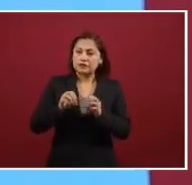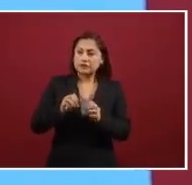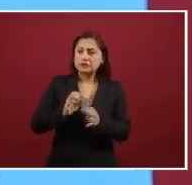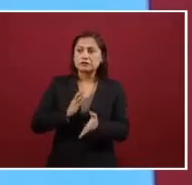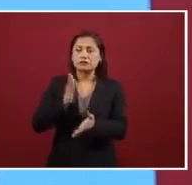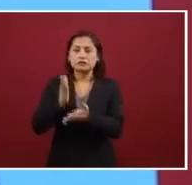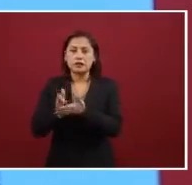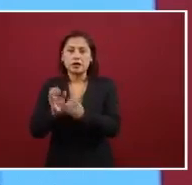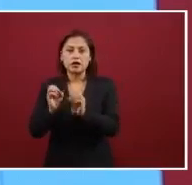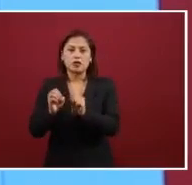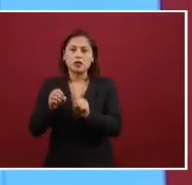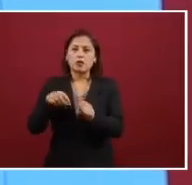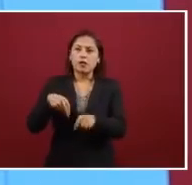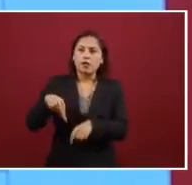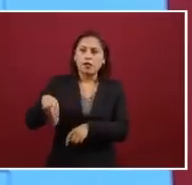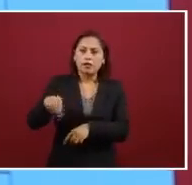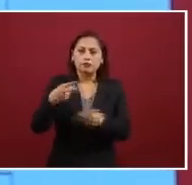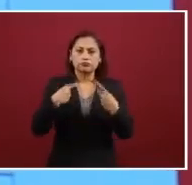diario.